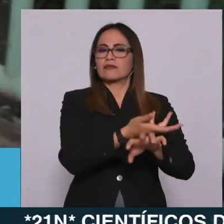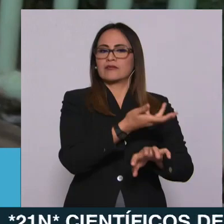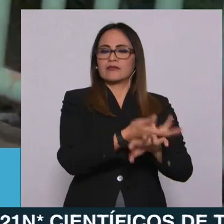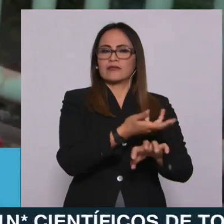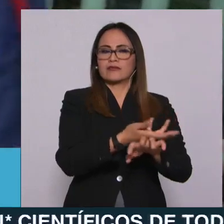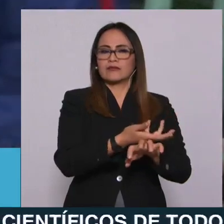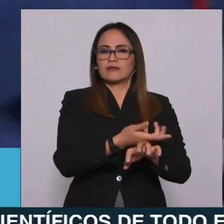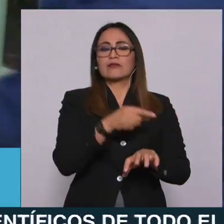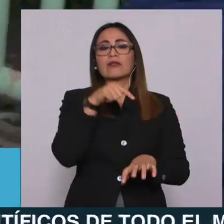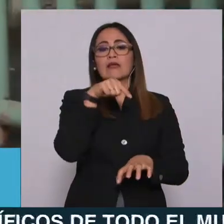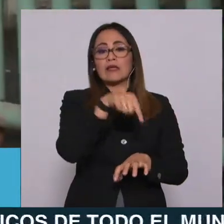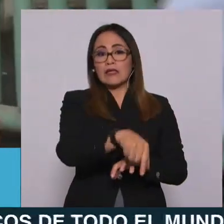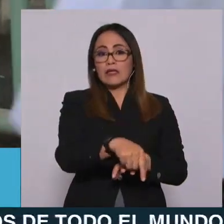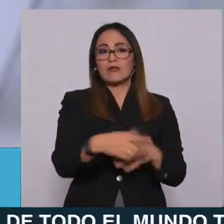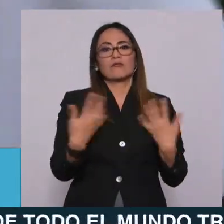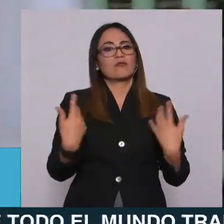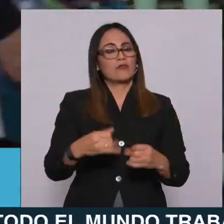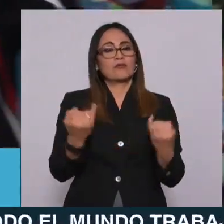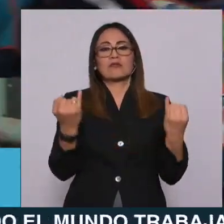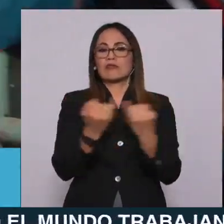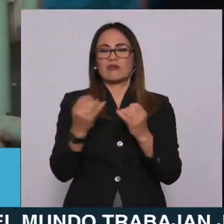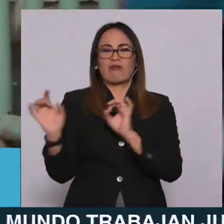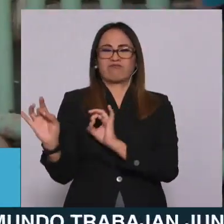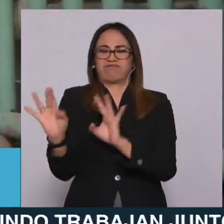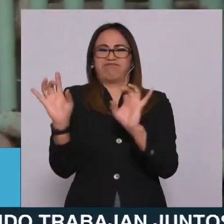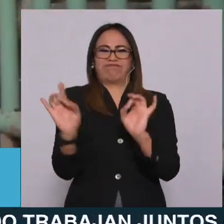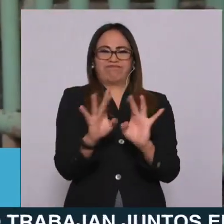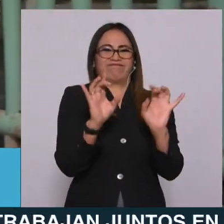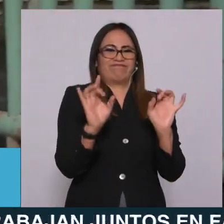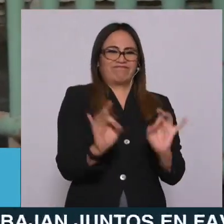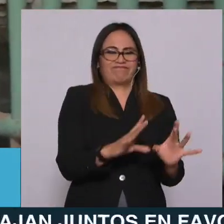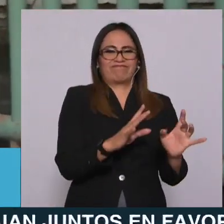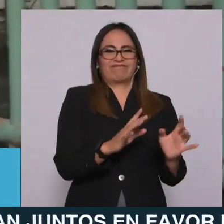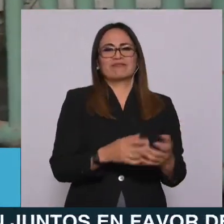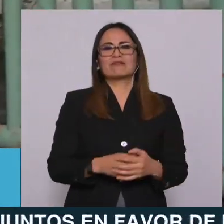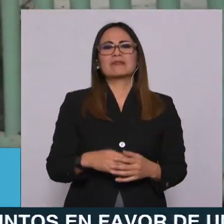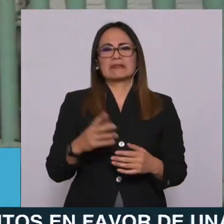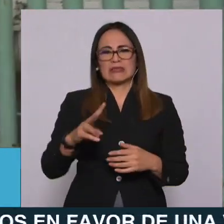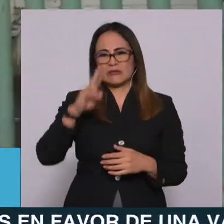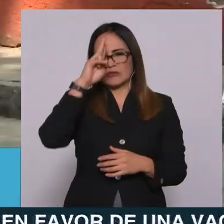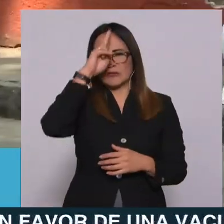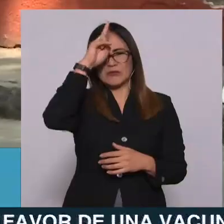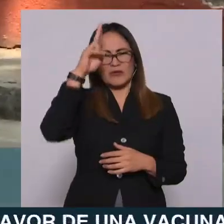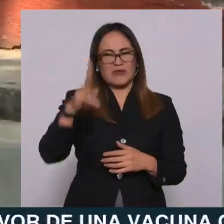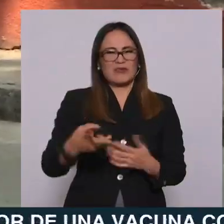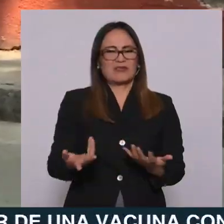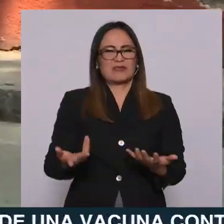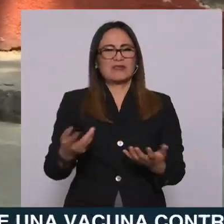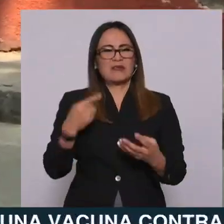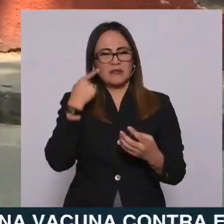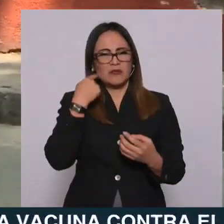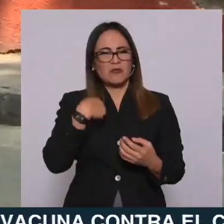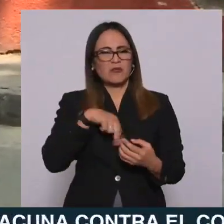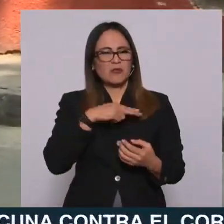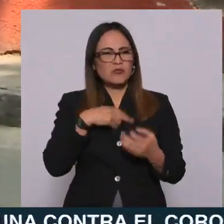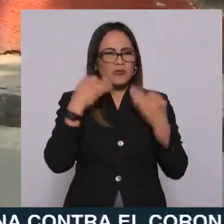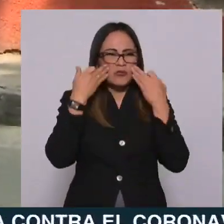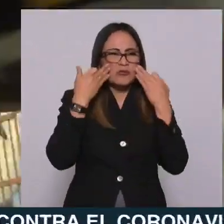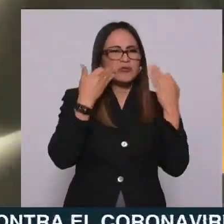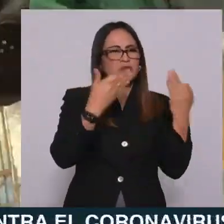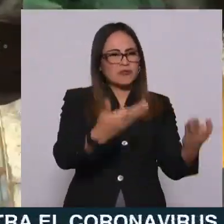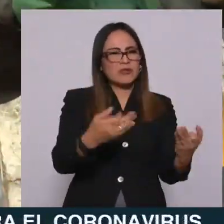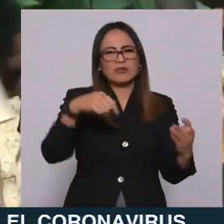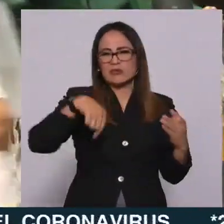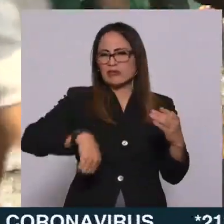los que tienen mayor incidencia en incidentes violentos como los que hemos estado presenciando